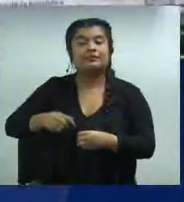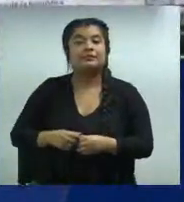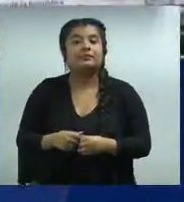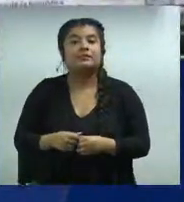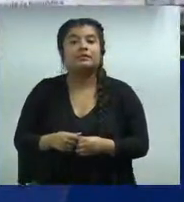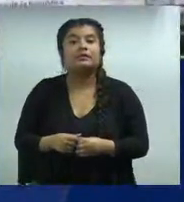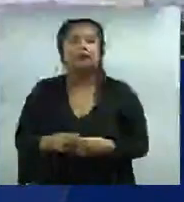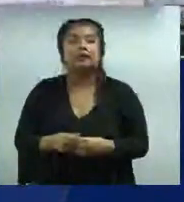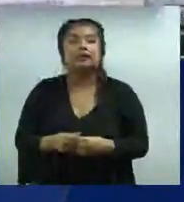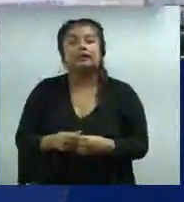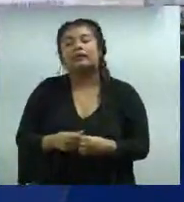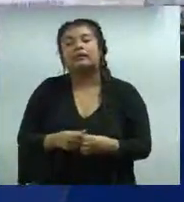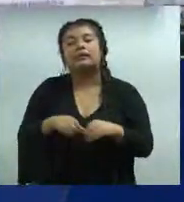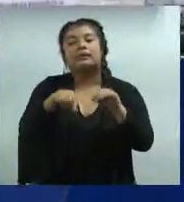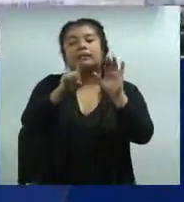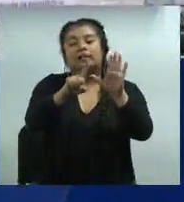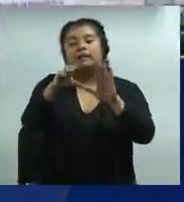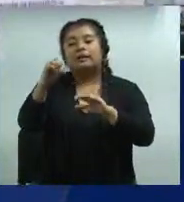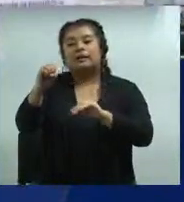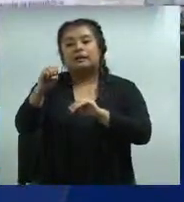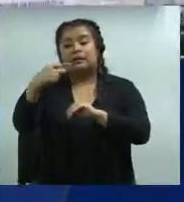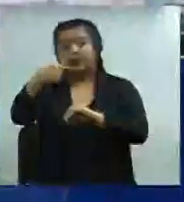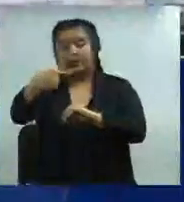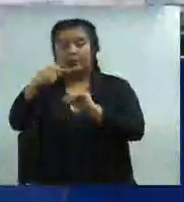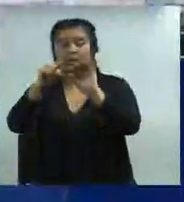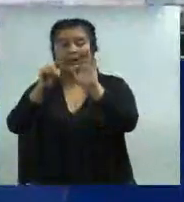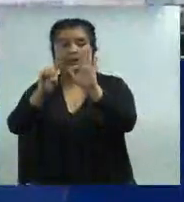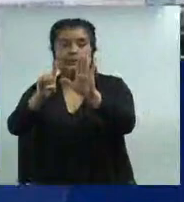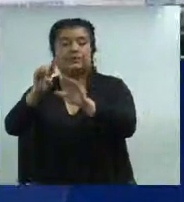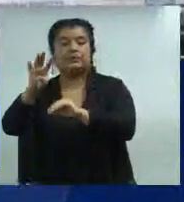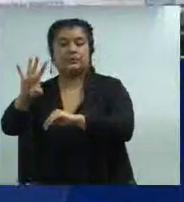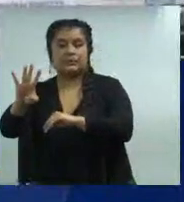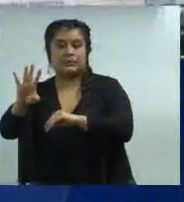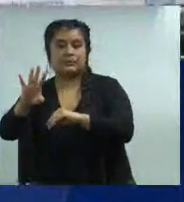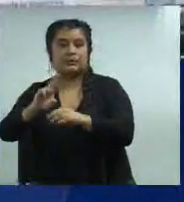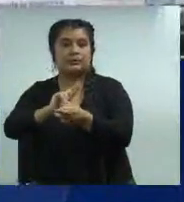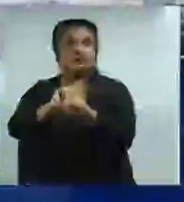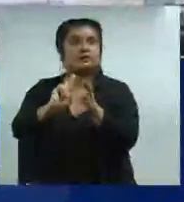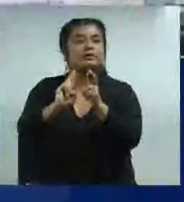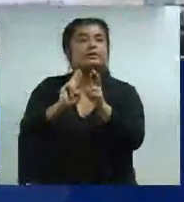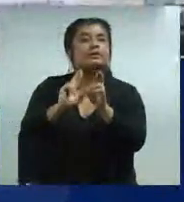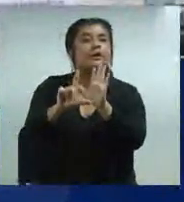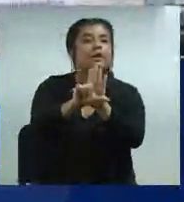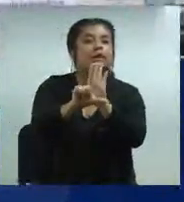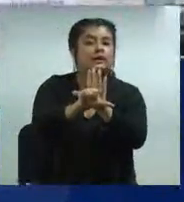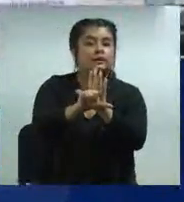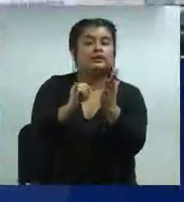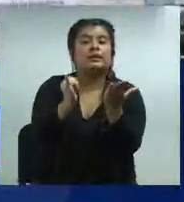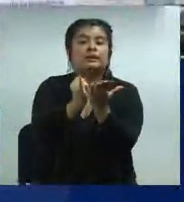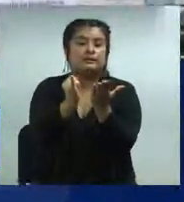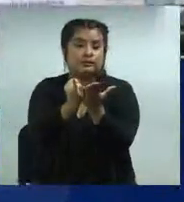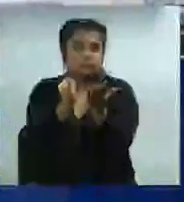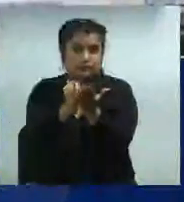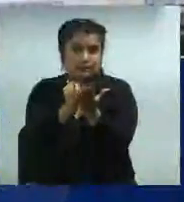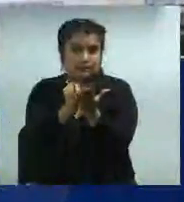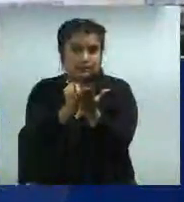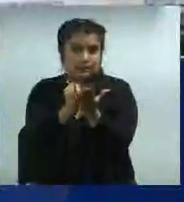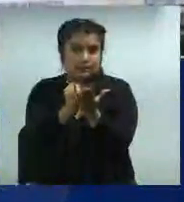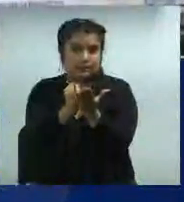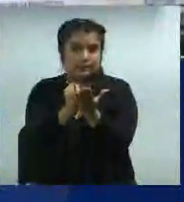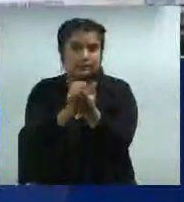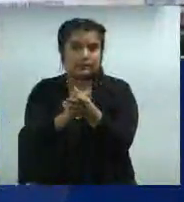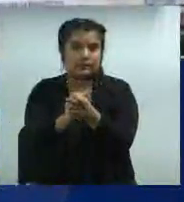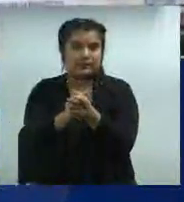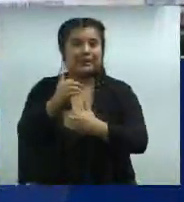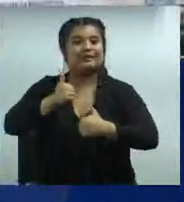La iniciativa 6064, reformas, ley del Instituto para los